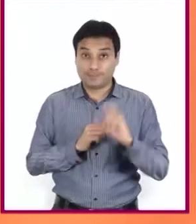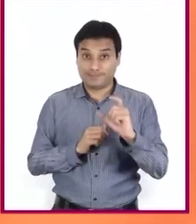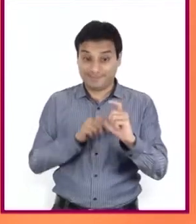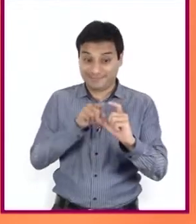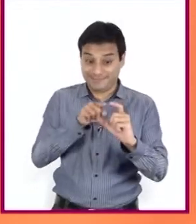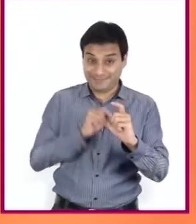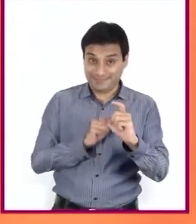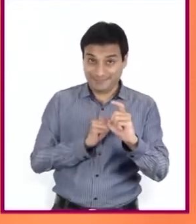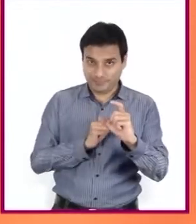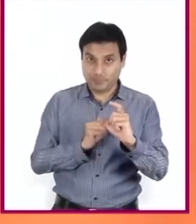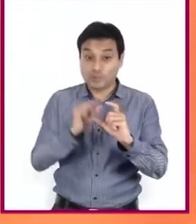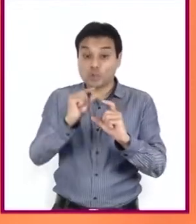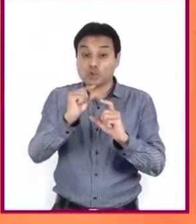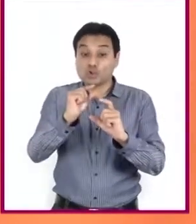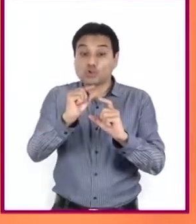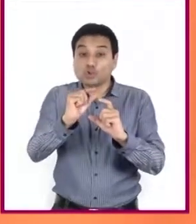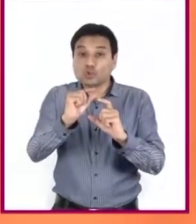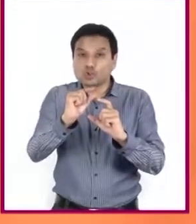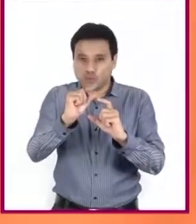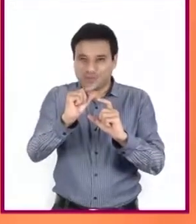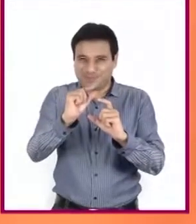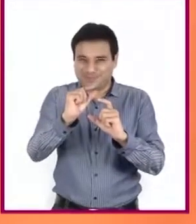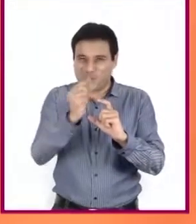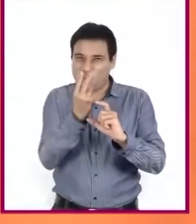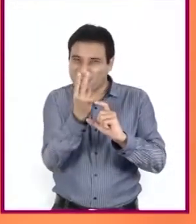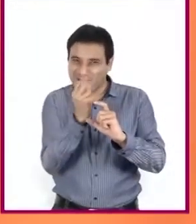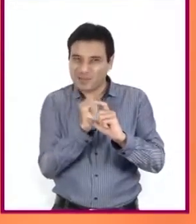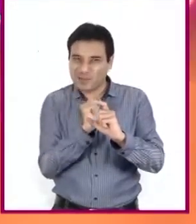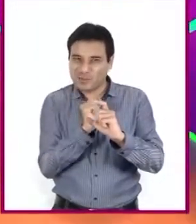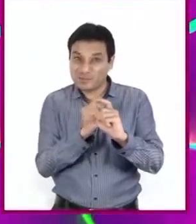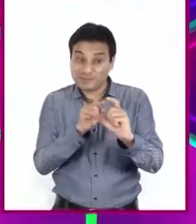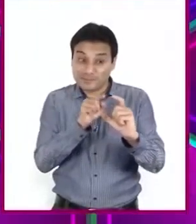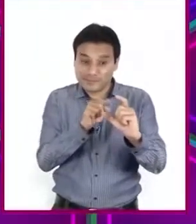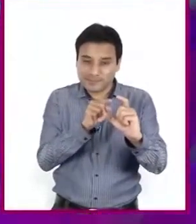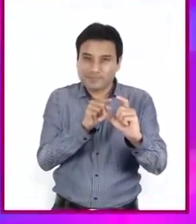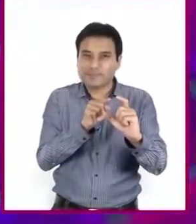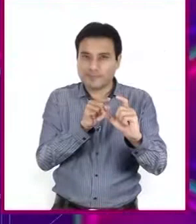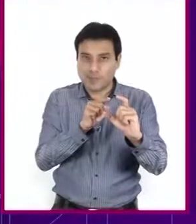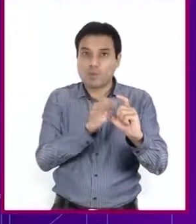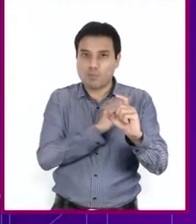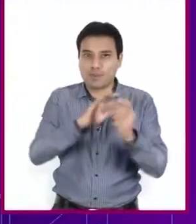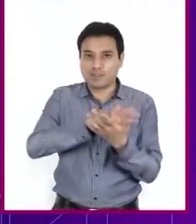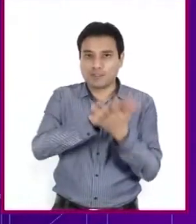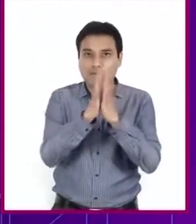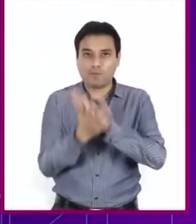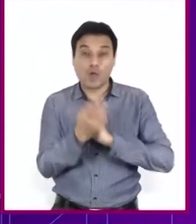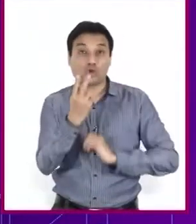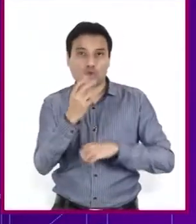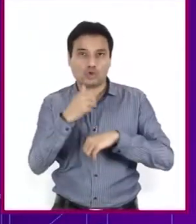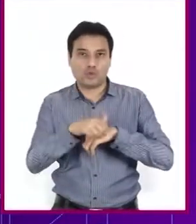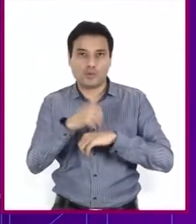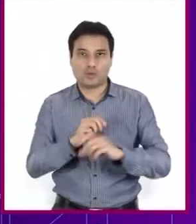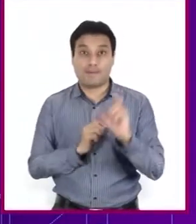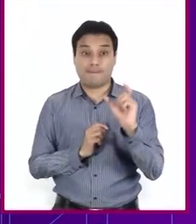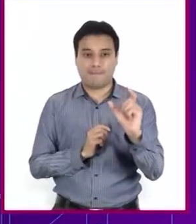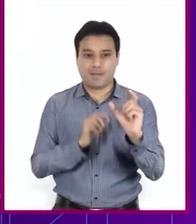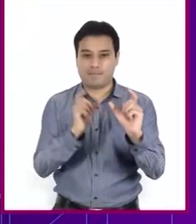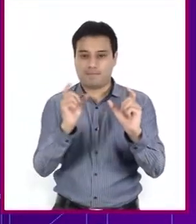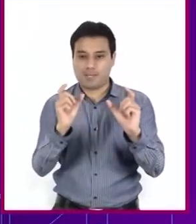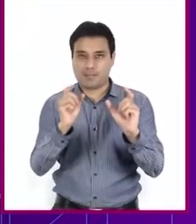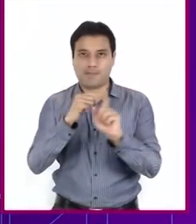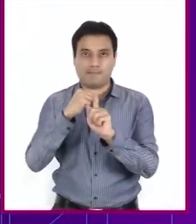suma de dos números triangulares consecutivos. Los pitagóricos demostraban sus